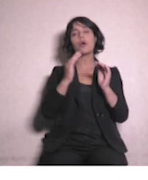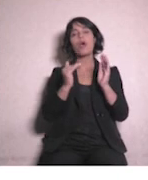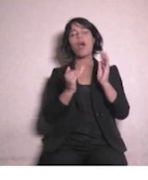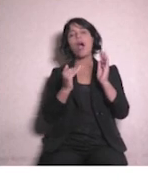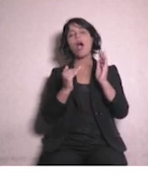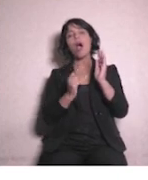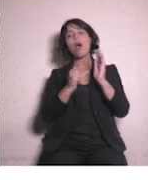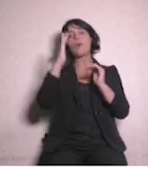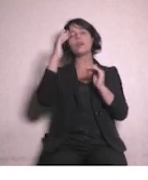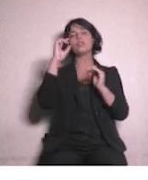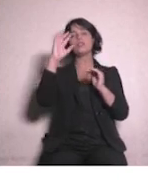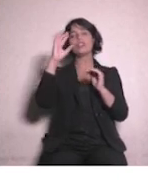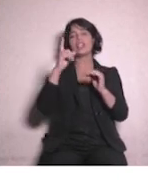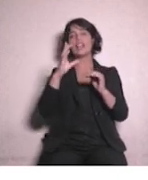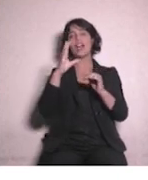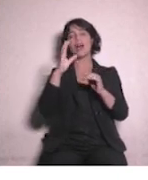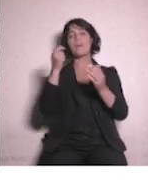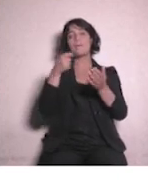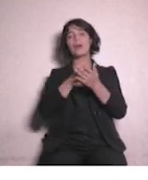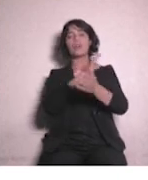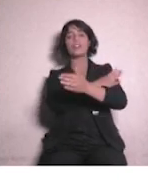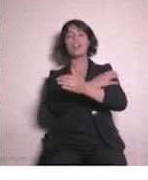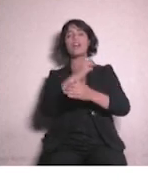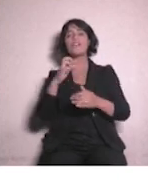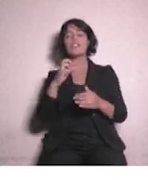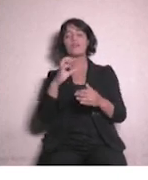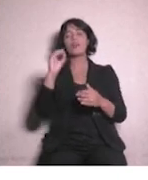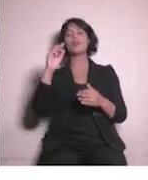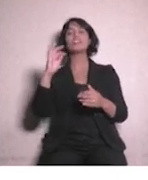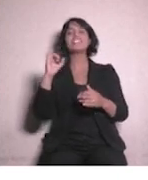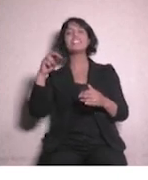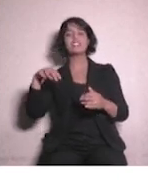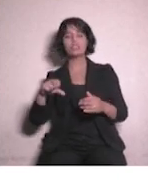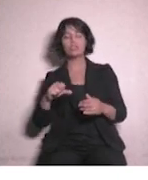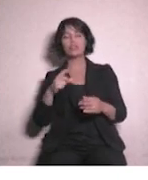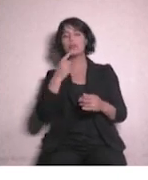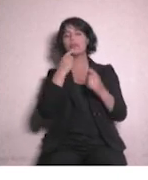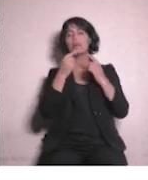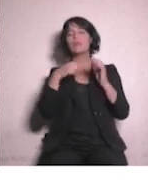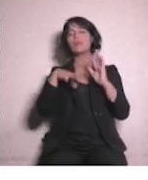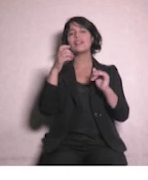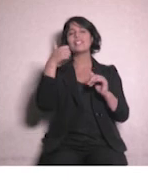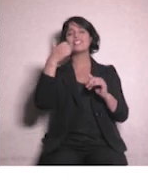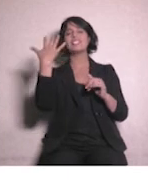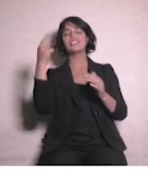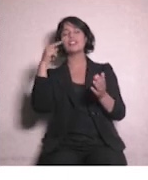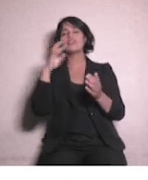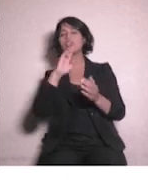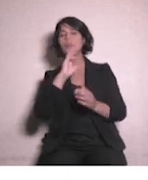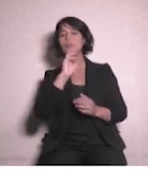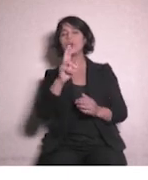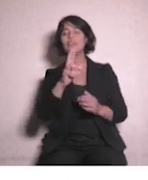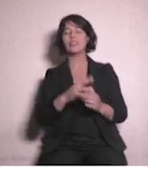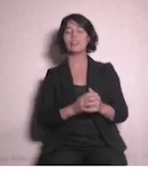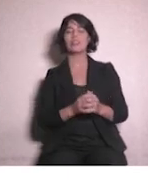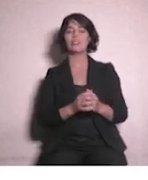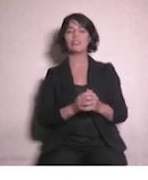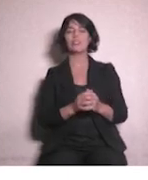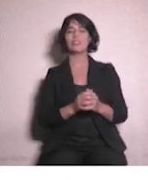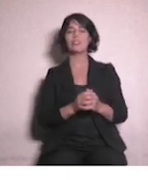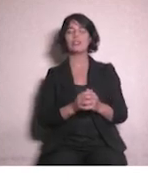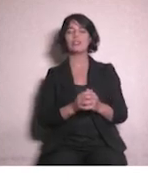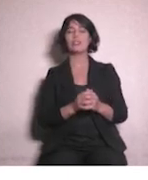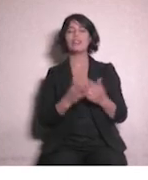en cotización que venía en el proyecto, nosotros lo consultamos, tuvimos más de 65 mil respuestas